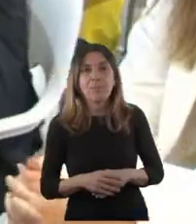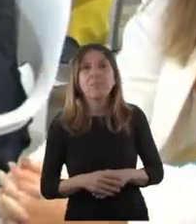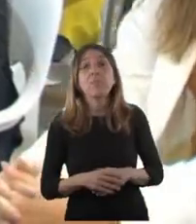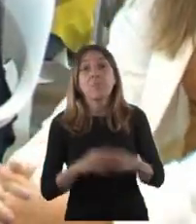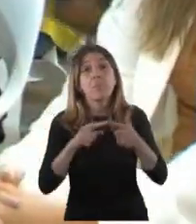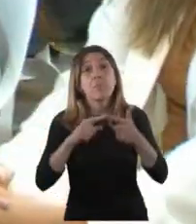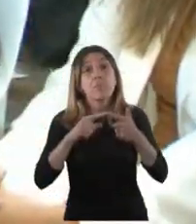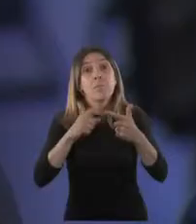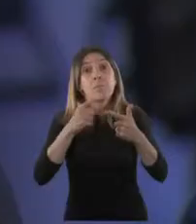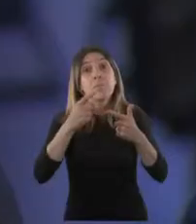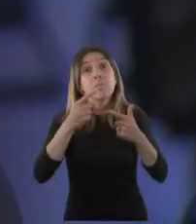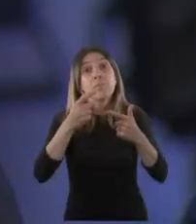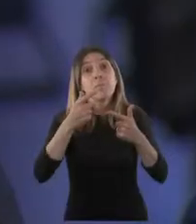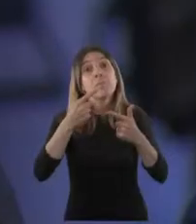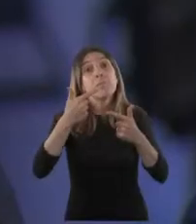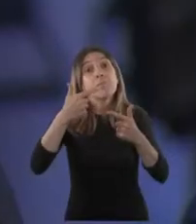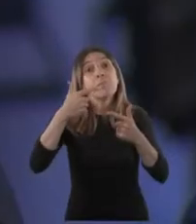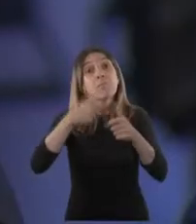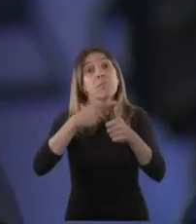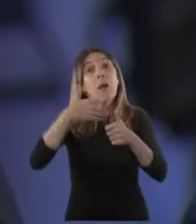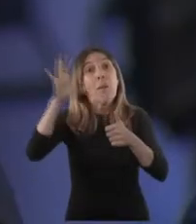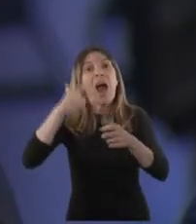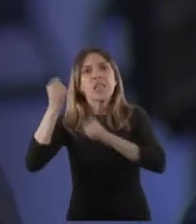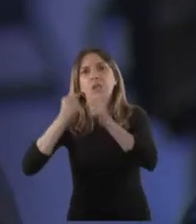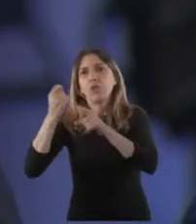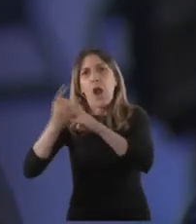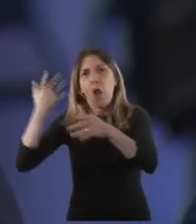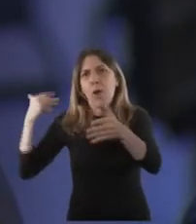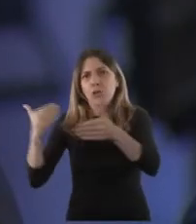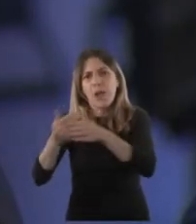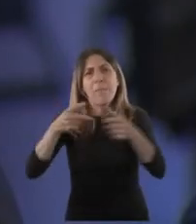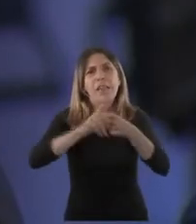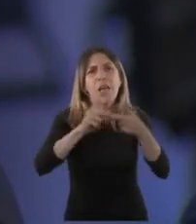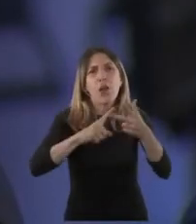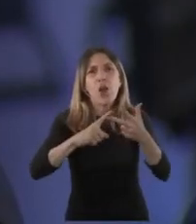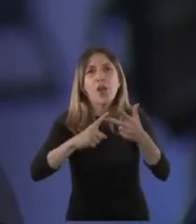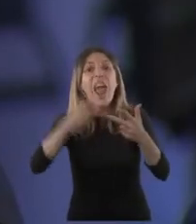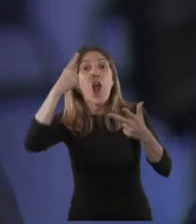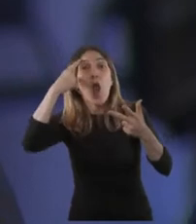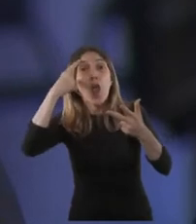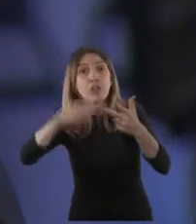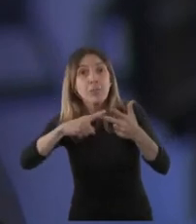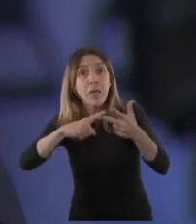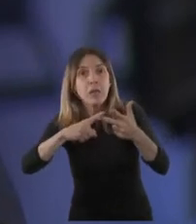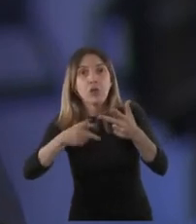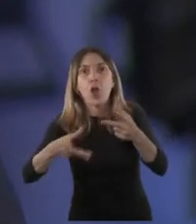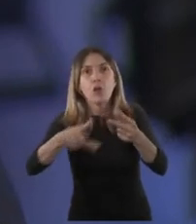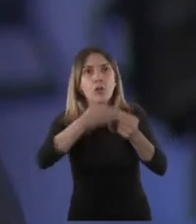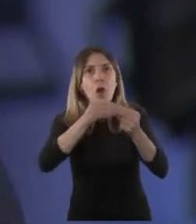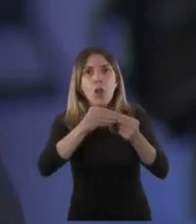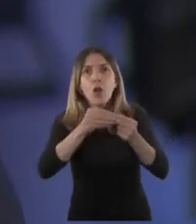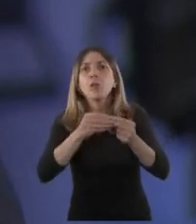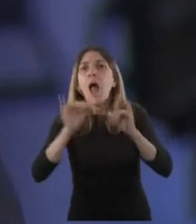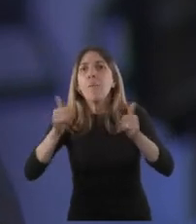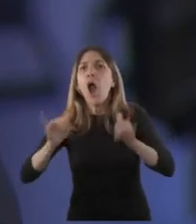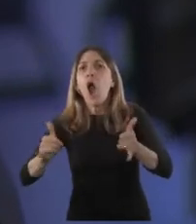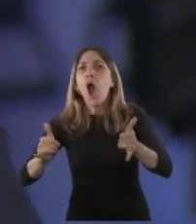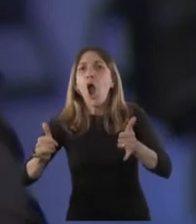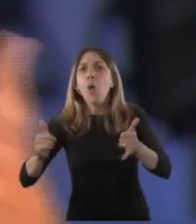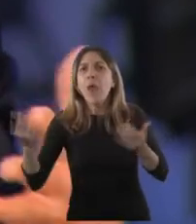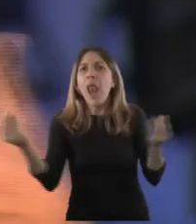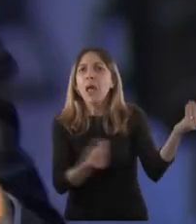Sobre todo los sectores tradicionales, la tecnología, el conocimiento, la posibilidad de que los talentos jóvenes puedan